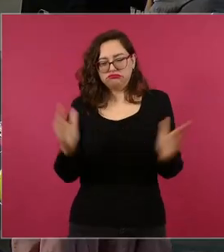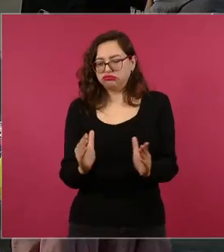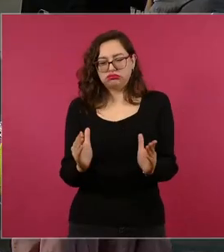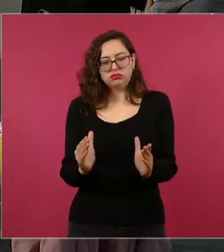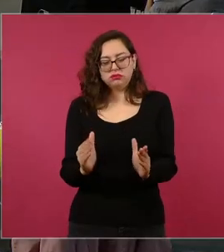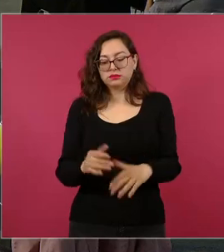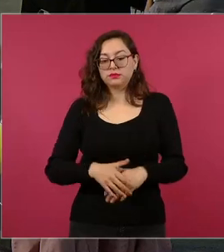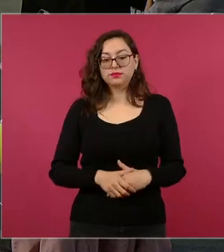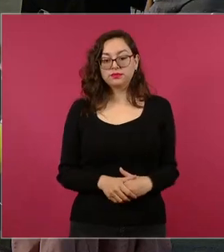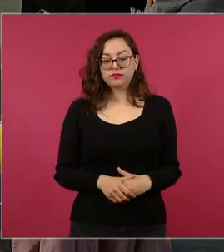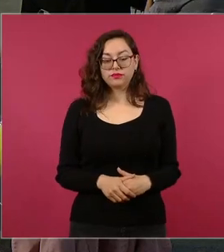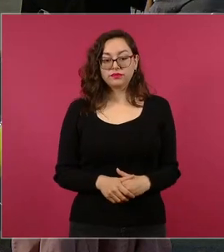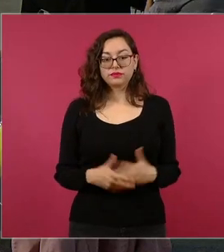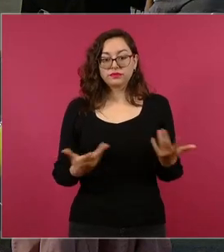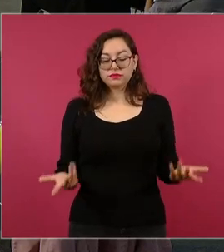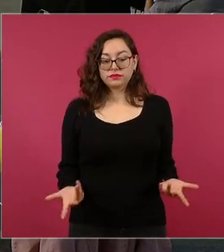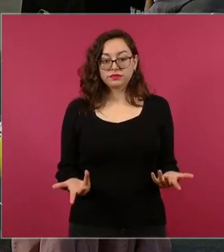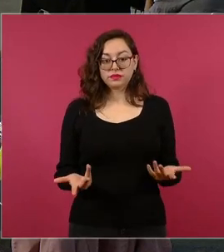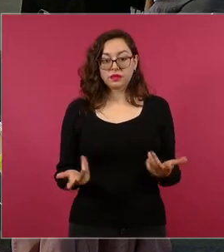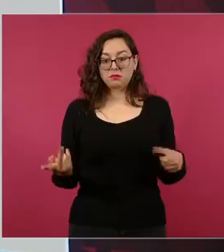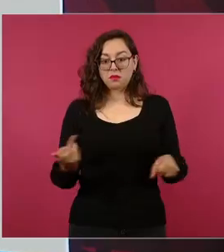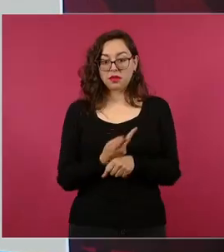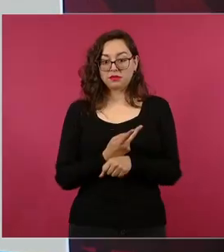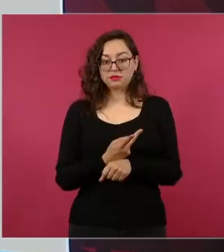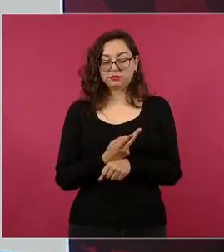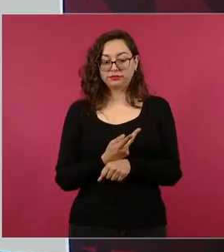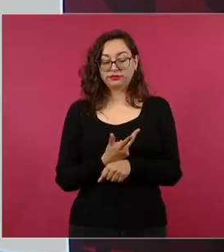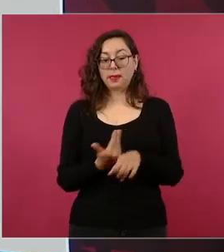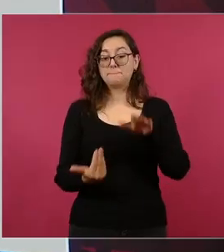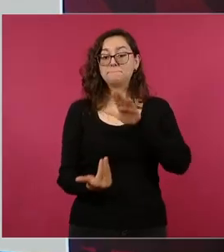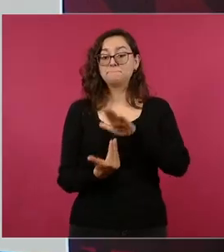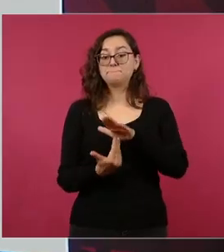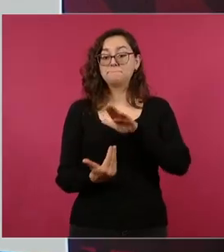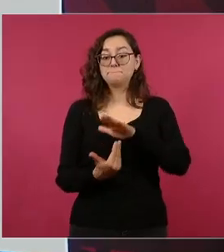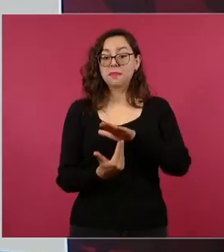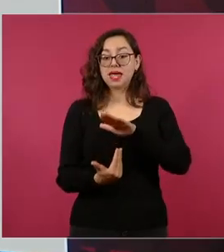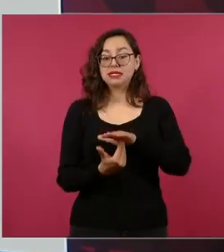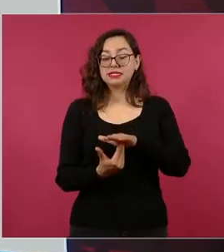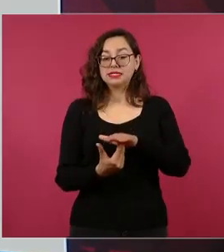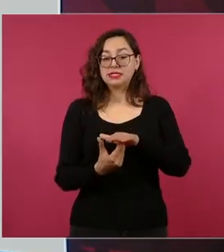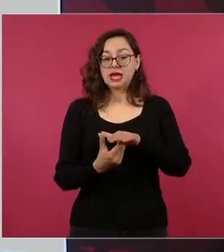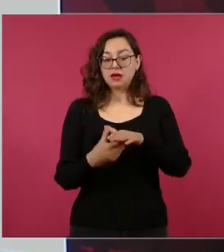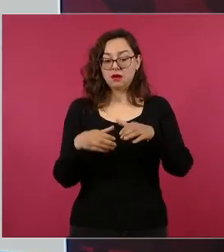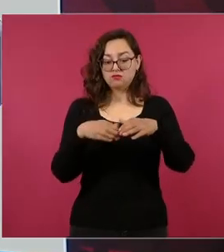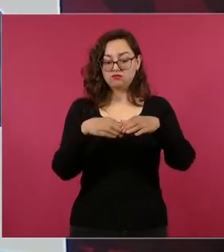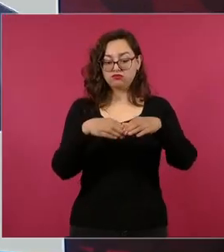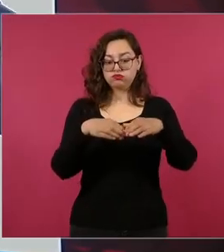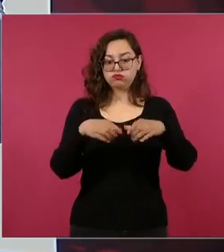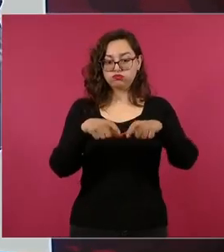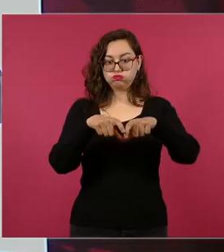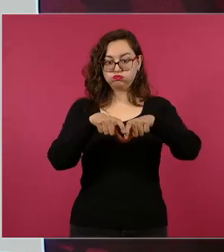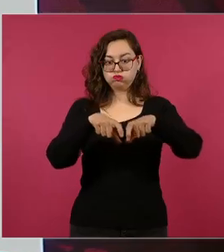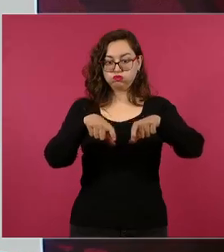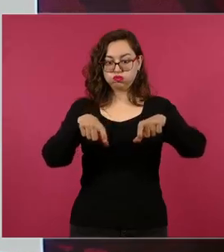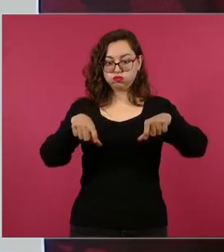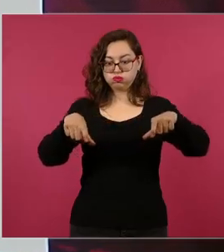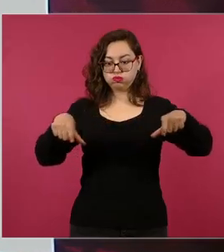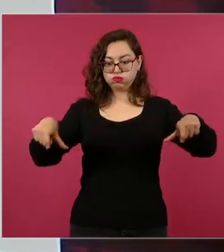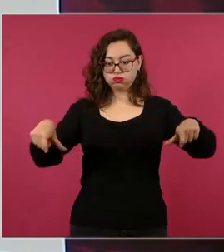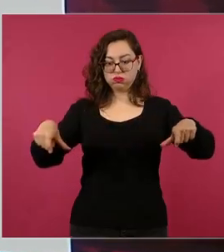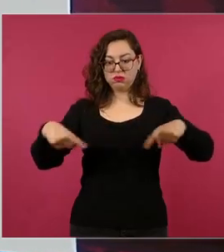Entonces es una mesa angosta y están a un